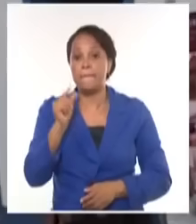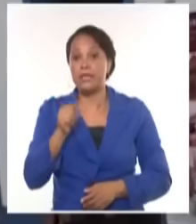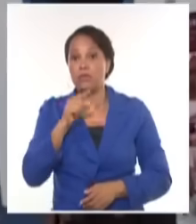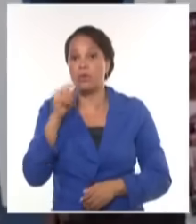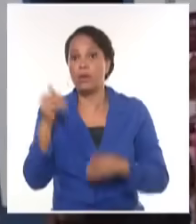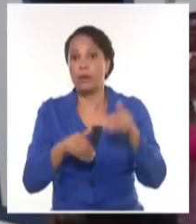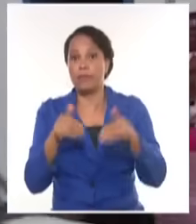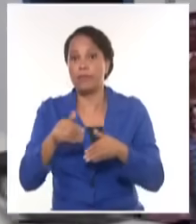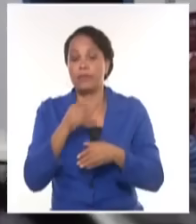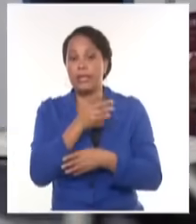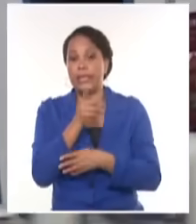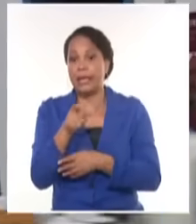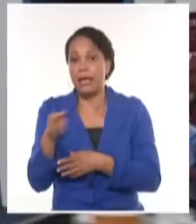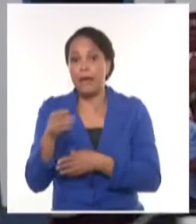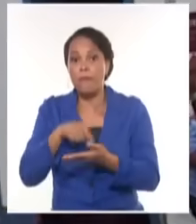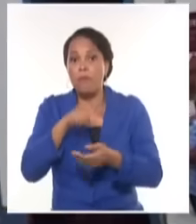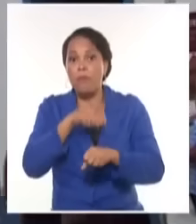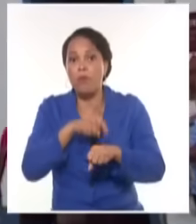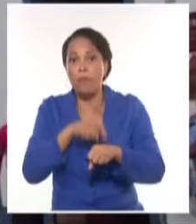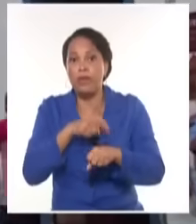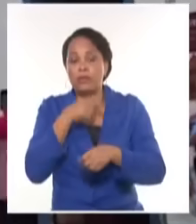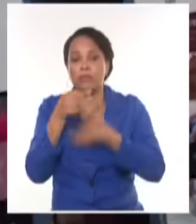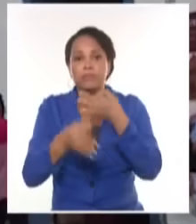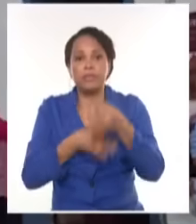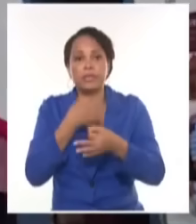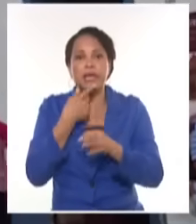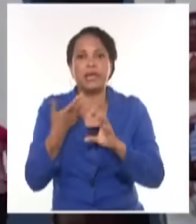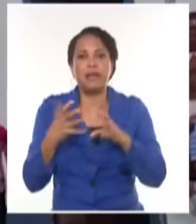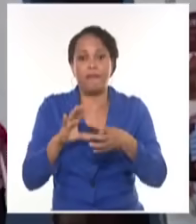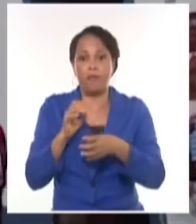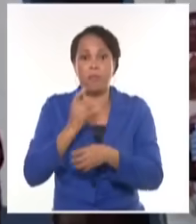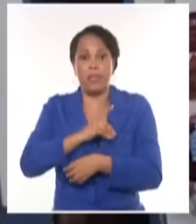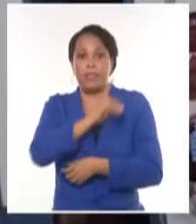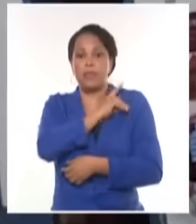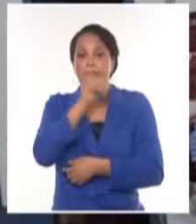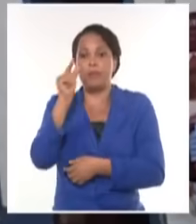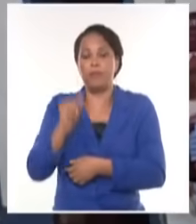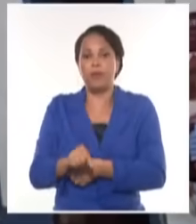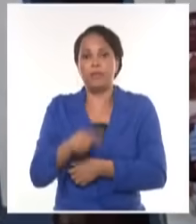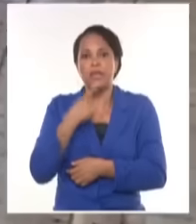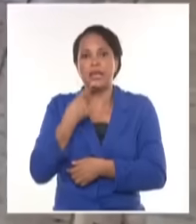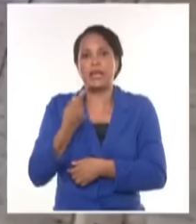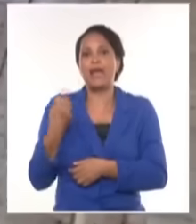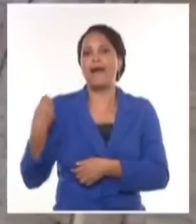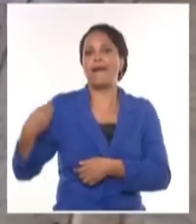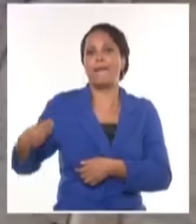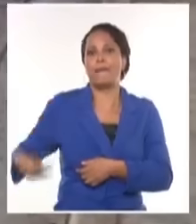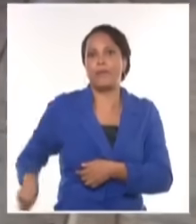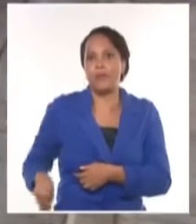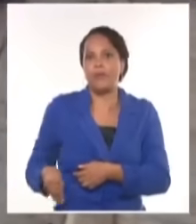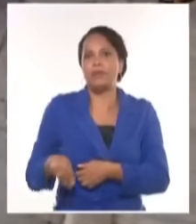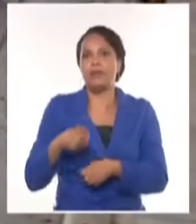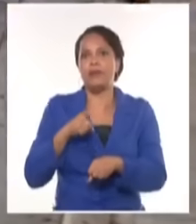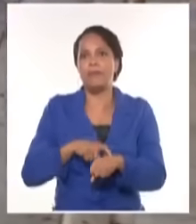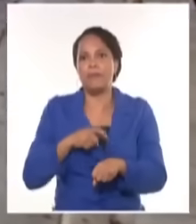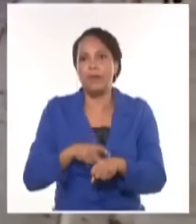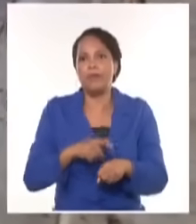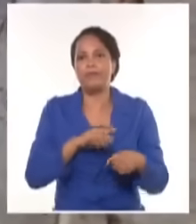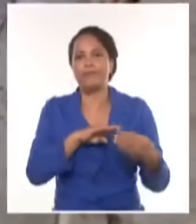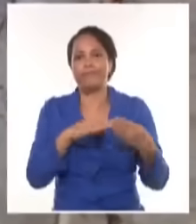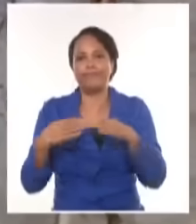cada provocación califican la conducta del diplomático de oportunista, de confrontación